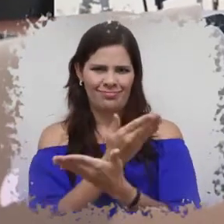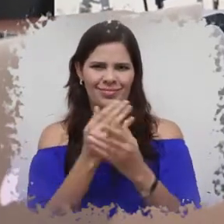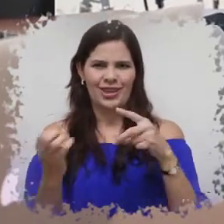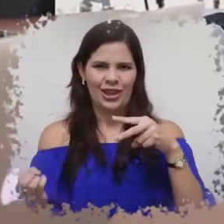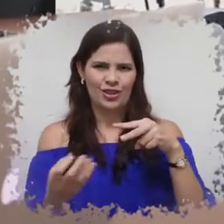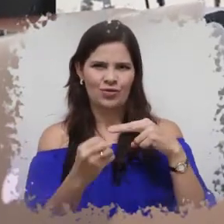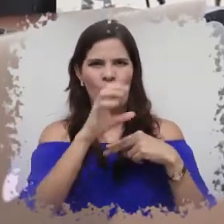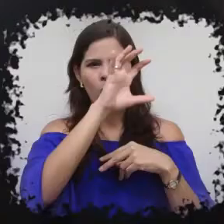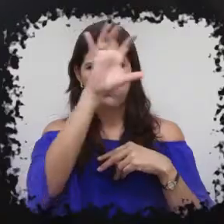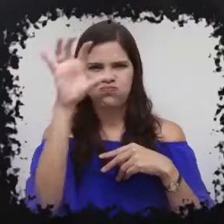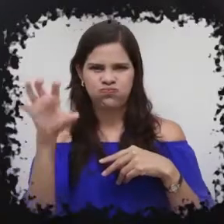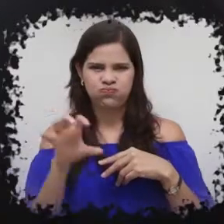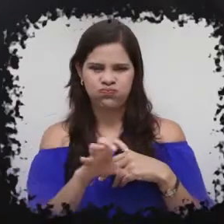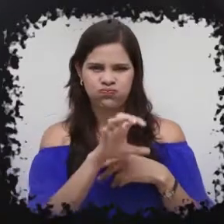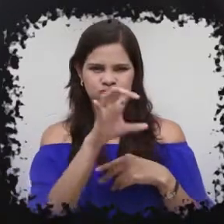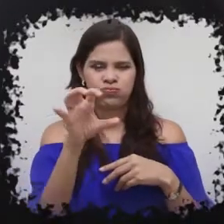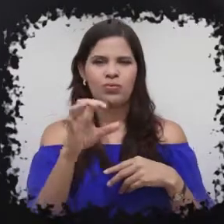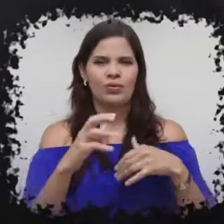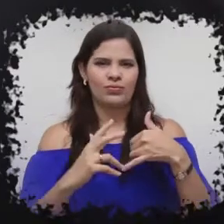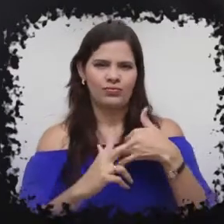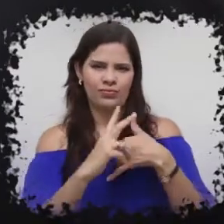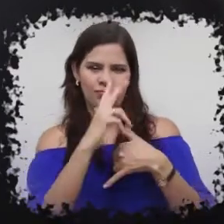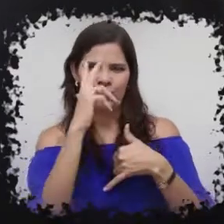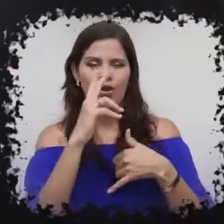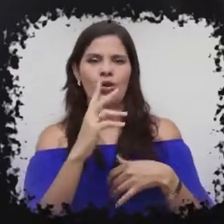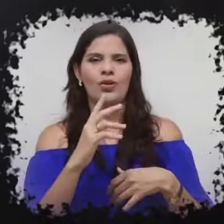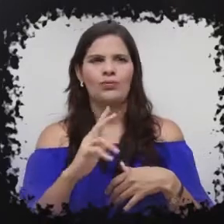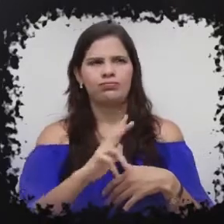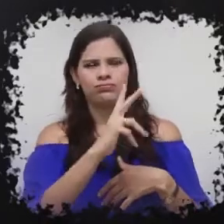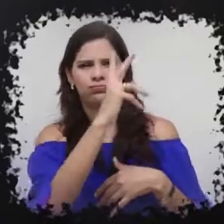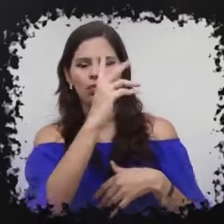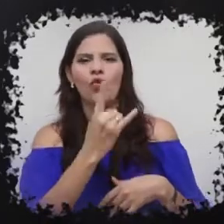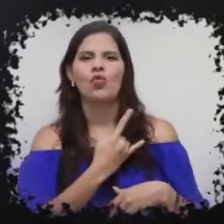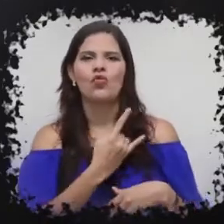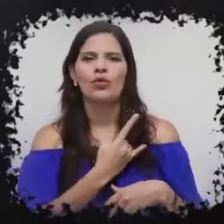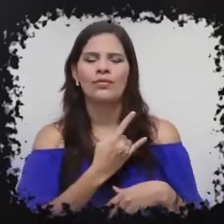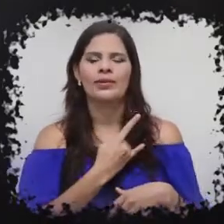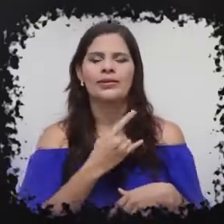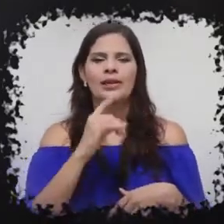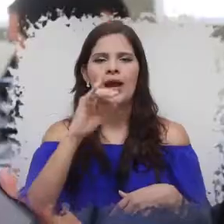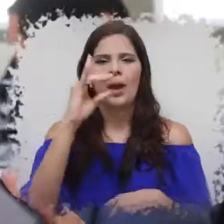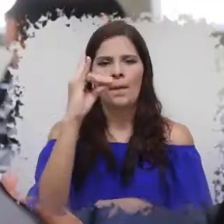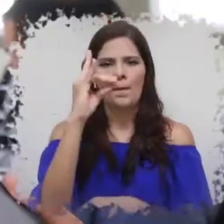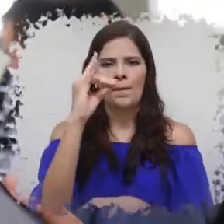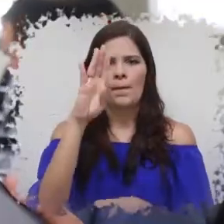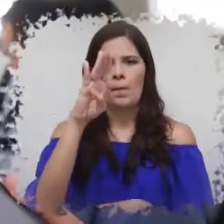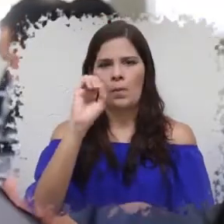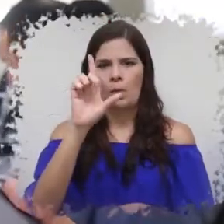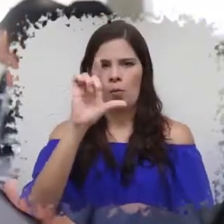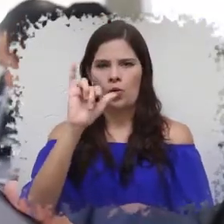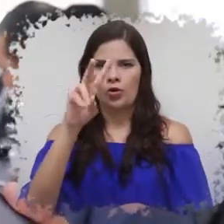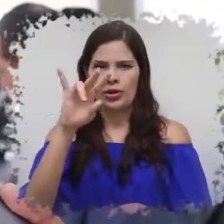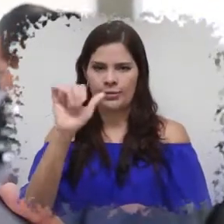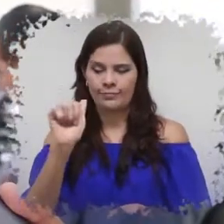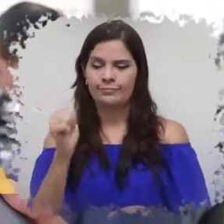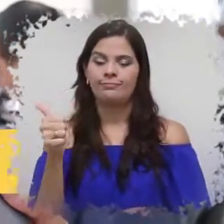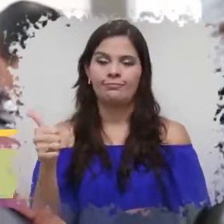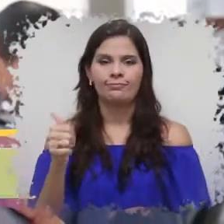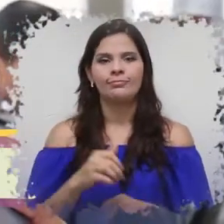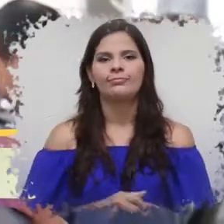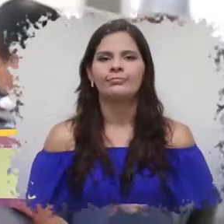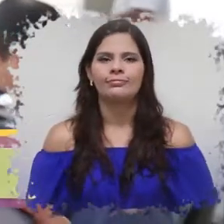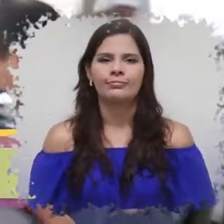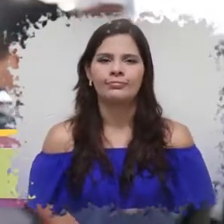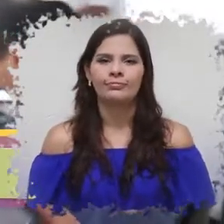Bilingüe para los Países Andinos de la Universidad Mayor de San Simón en Cochabamba, Bolivia. La misión es